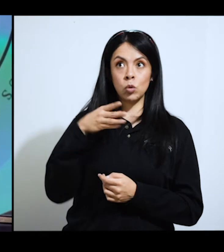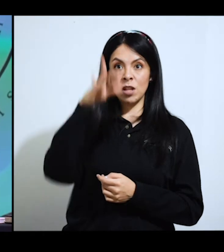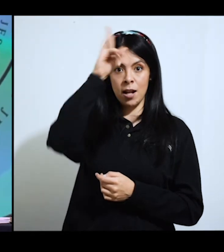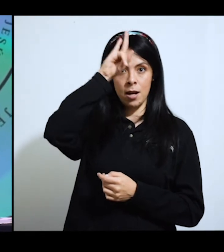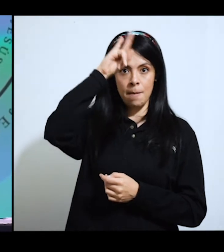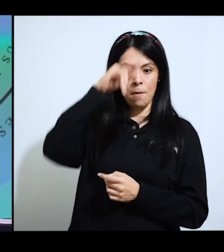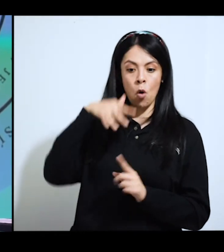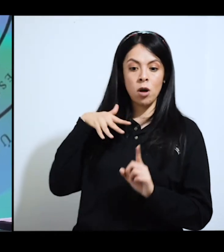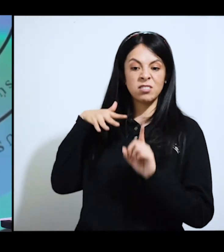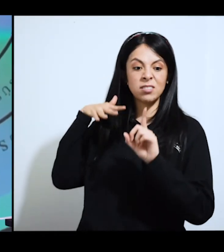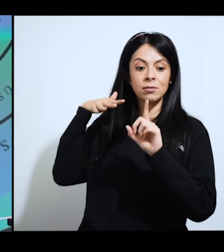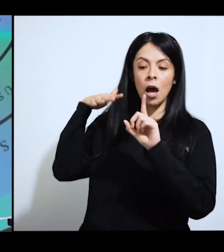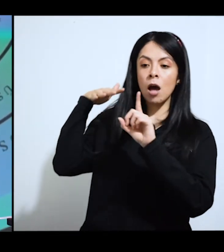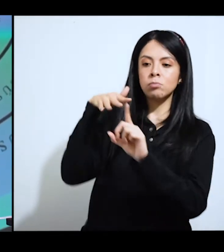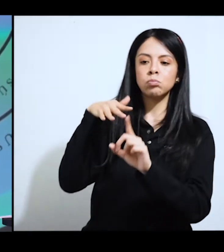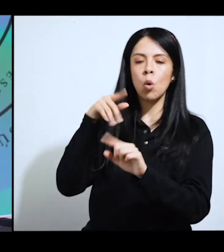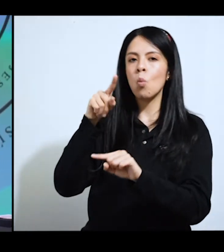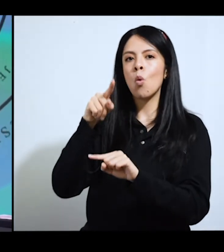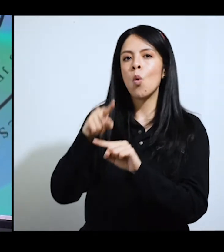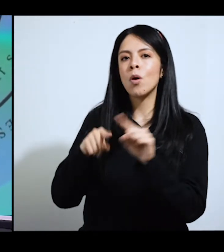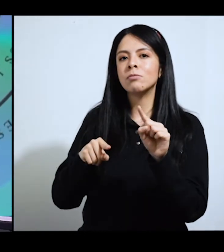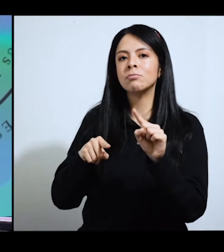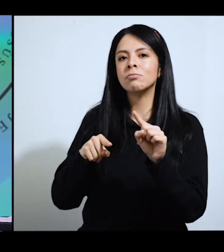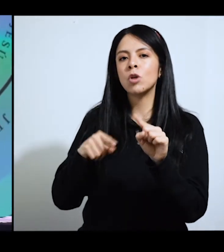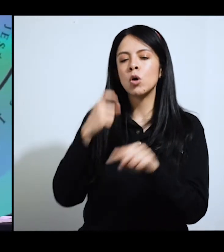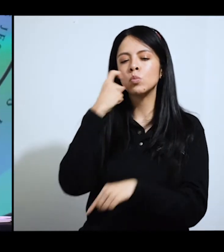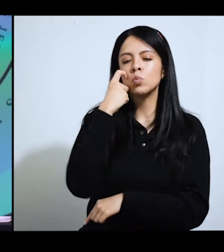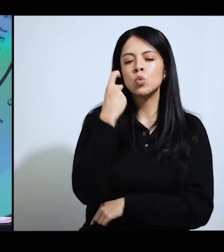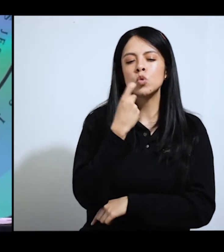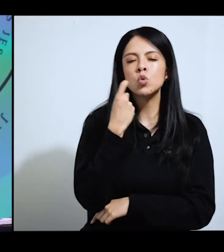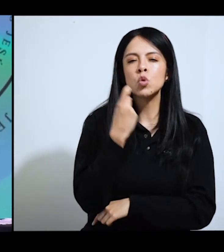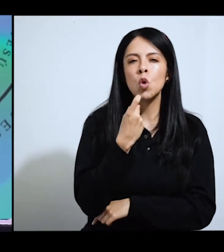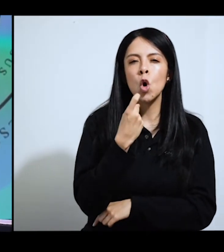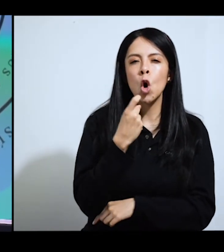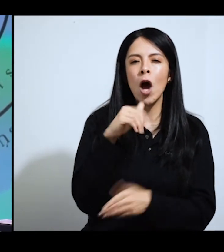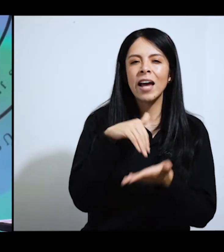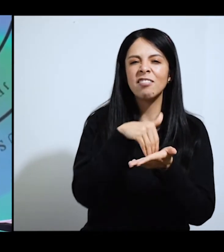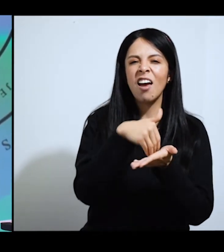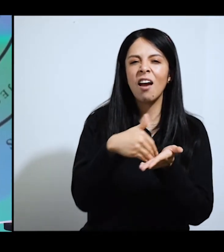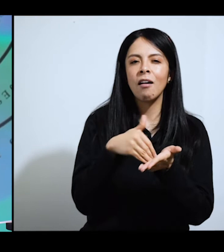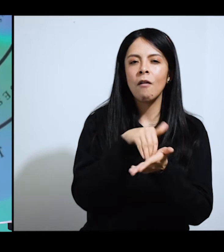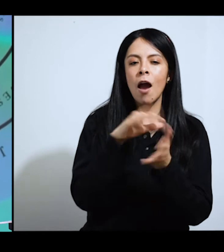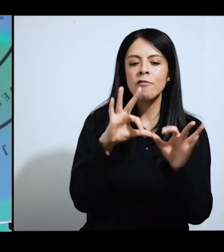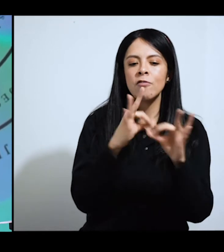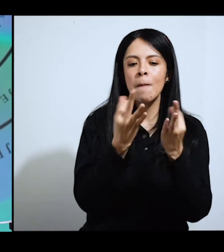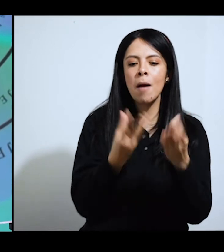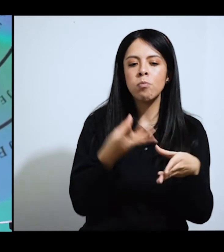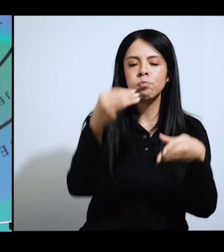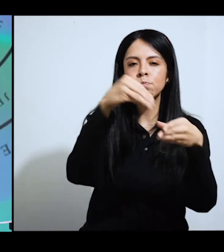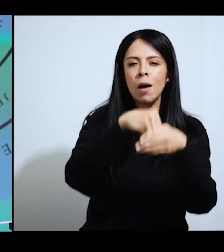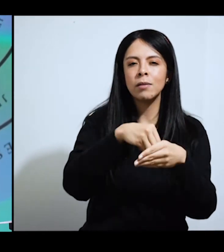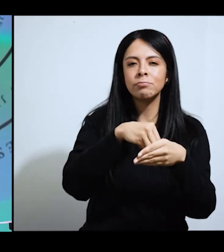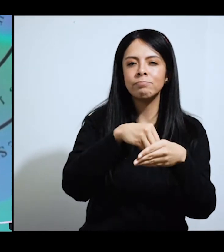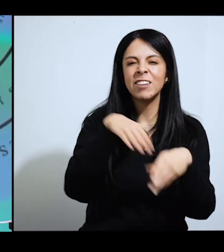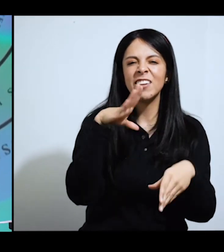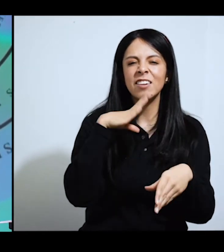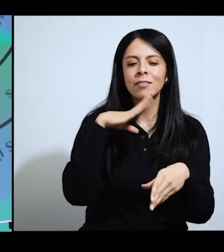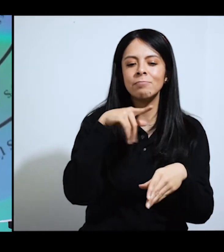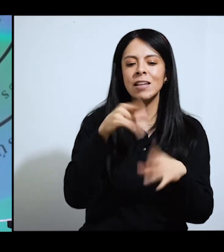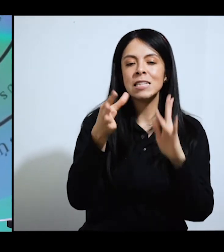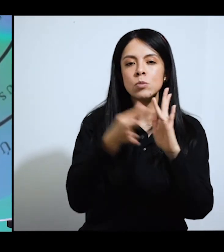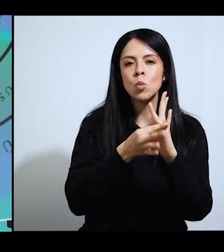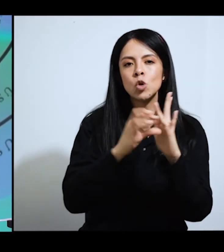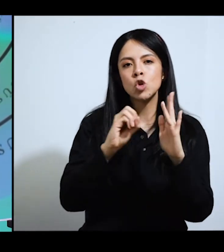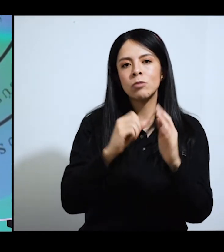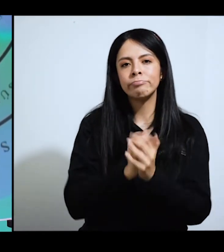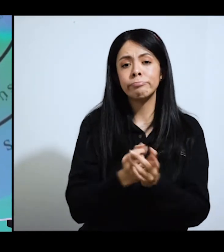buscó el eslabón más débil en su casa, que tristemente era su esposo. También un hombre de Dios, pero